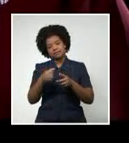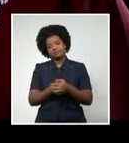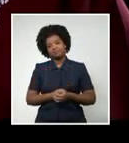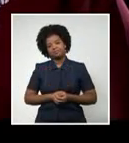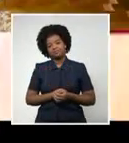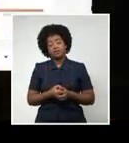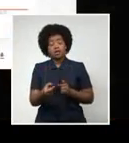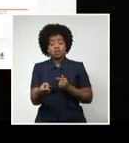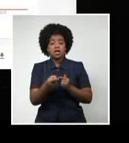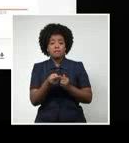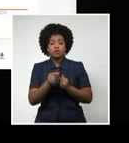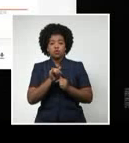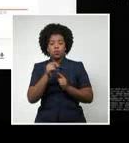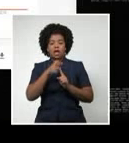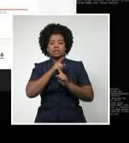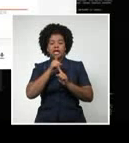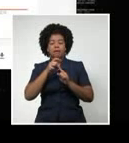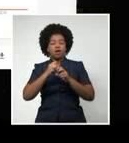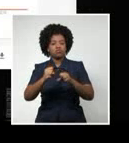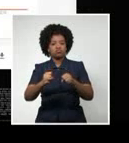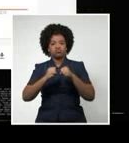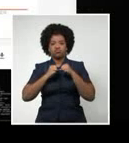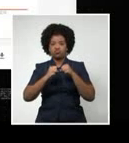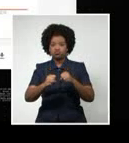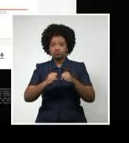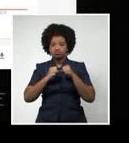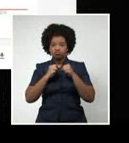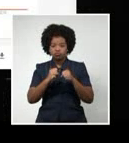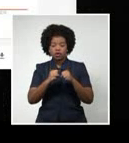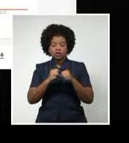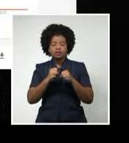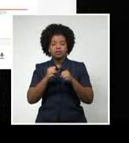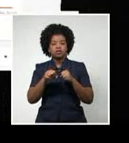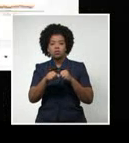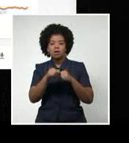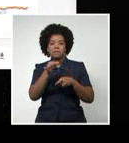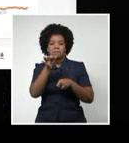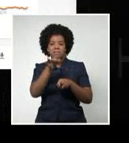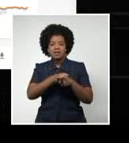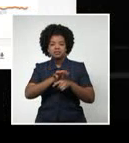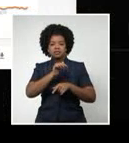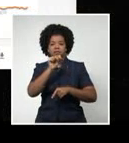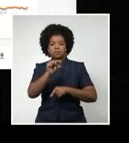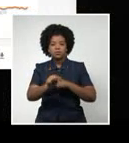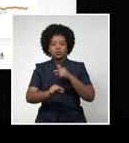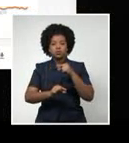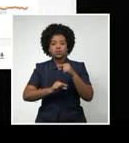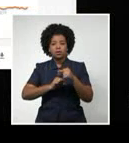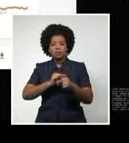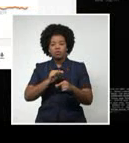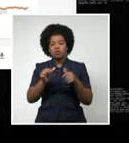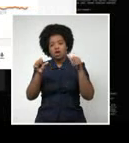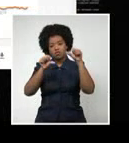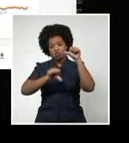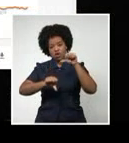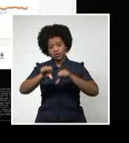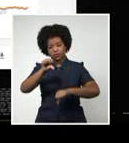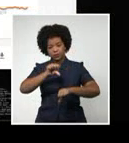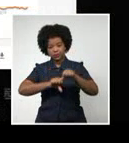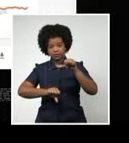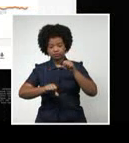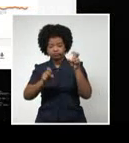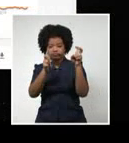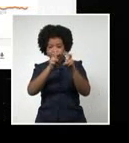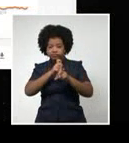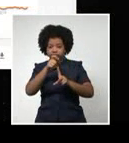pronto lo convirtieron en un tema muy fuerte de agenda y eso es una construcción evidentemente de laboratorio. Una revisión de los temas que